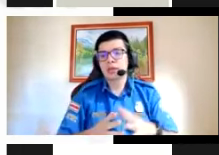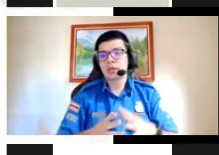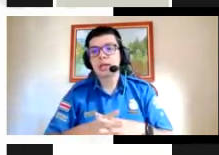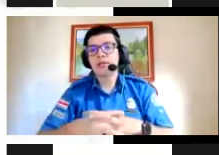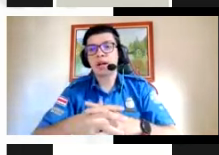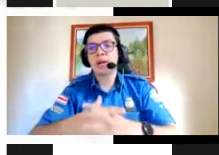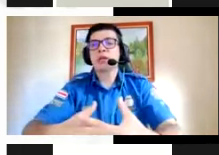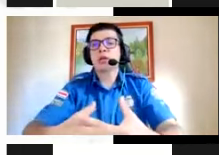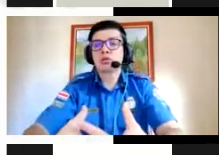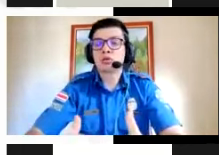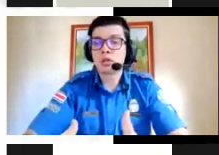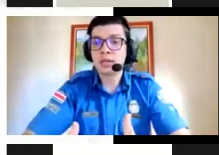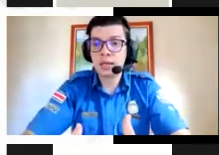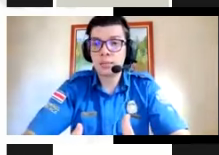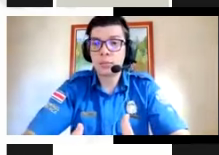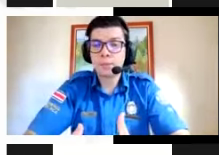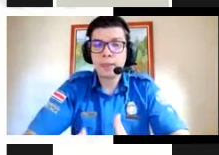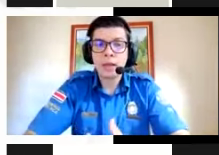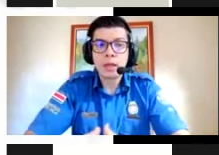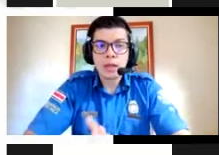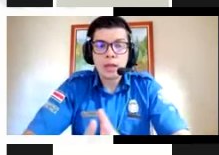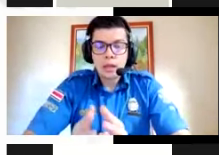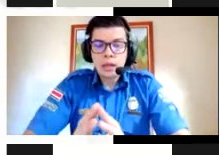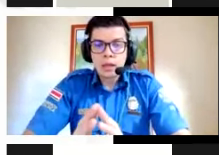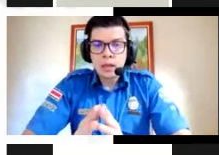detección de gas, el Reglamento de Construcciones del INVA.